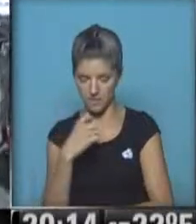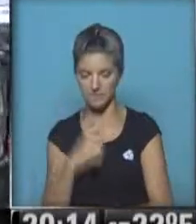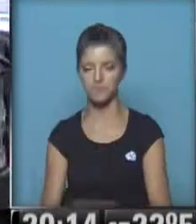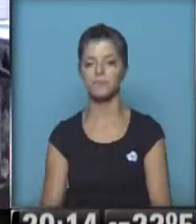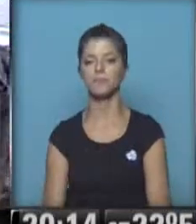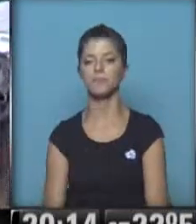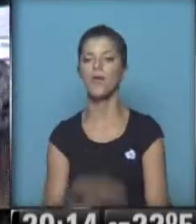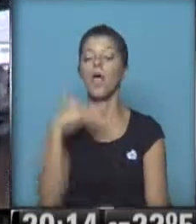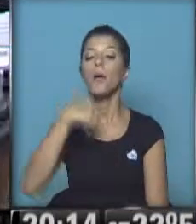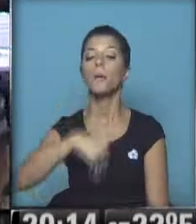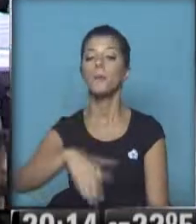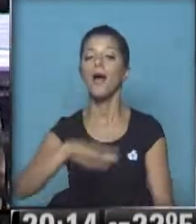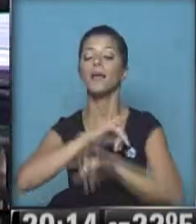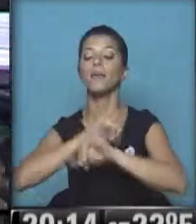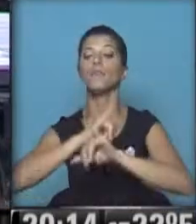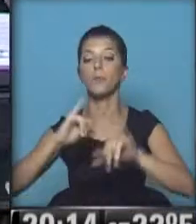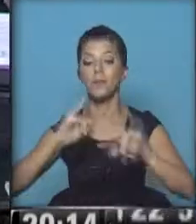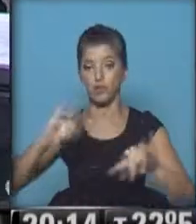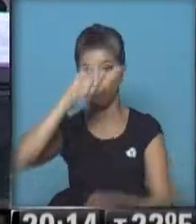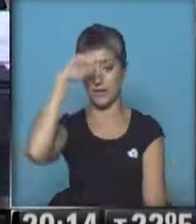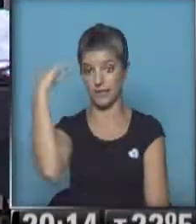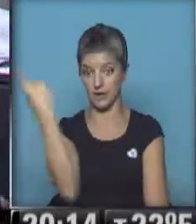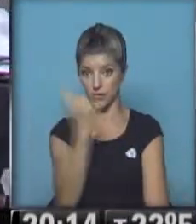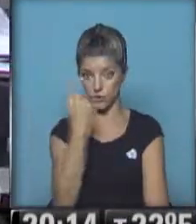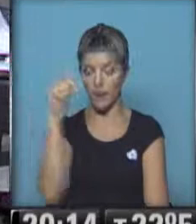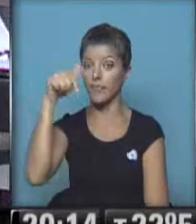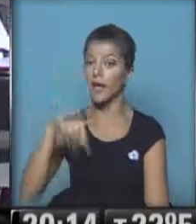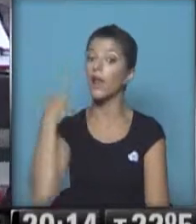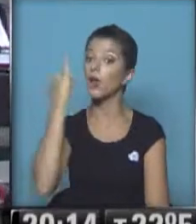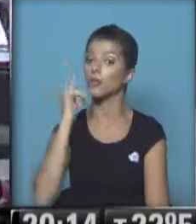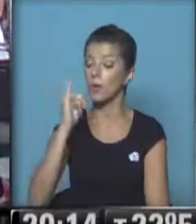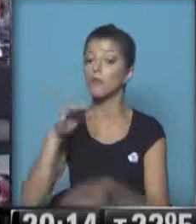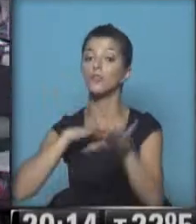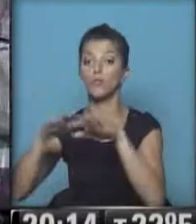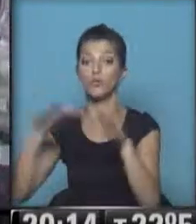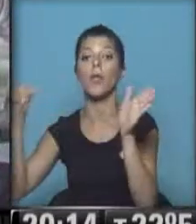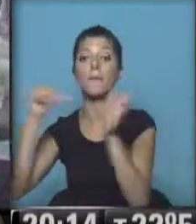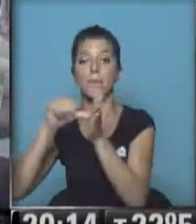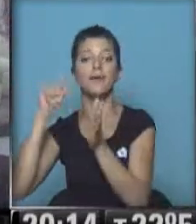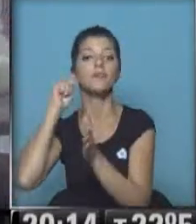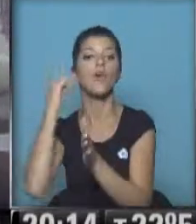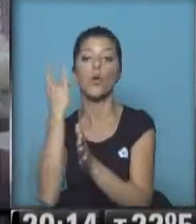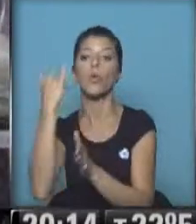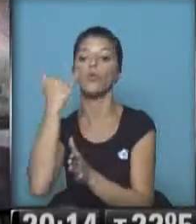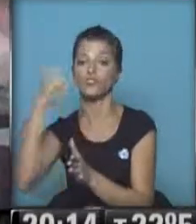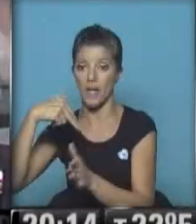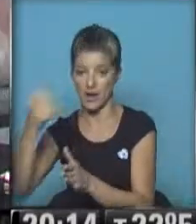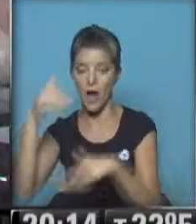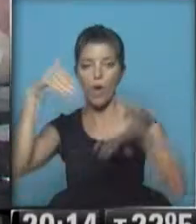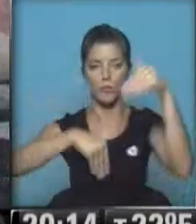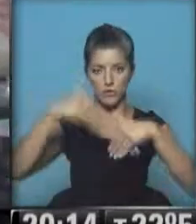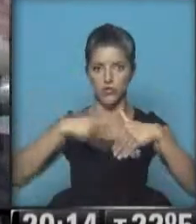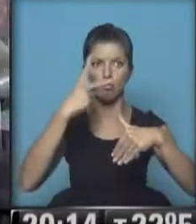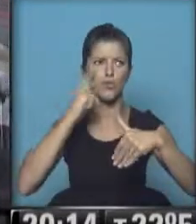Vamos con información internacional. Desde aquí les contamos cuál era la situación en Guyana. Hubo elecciones, 48 horas después no se sabía